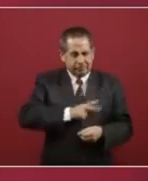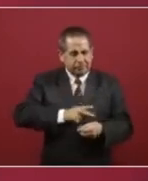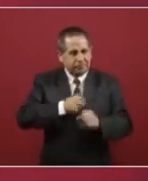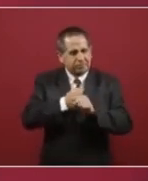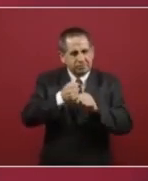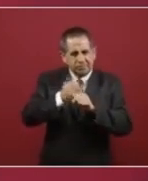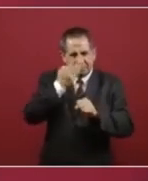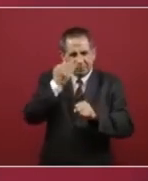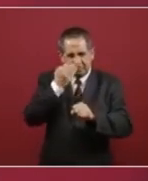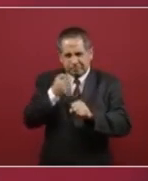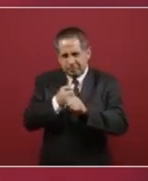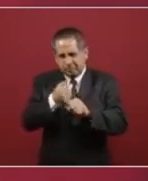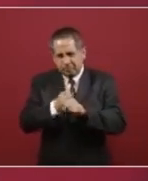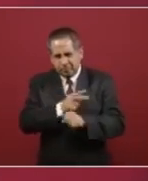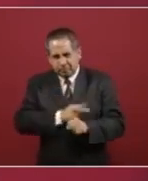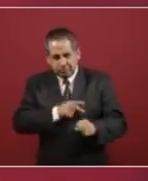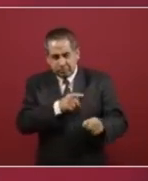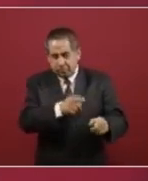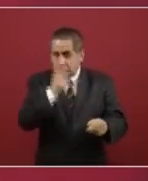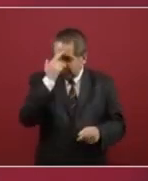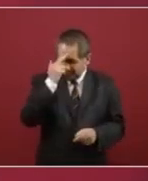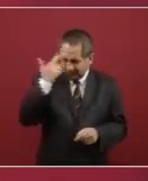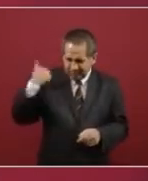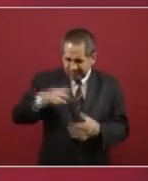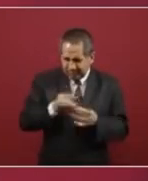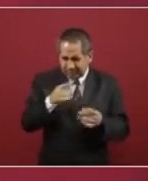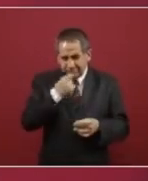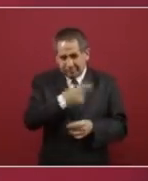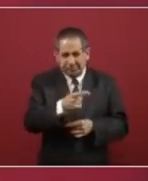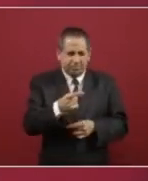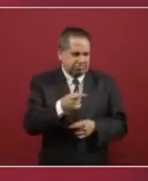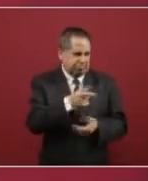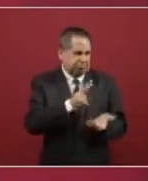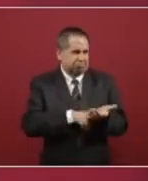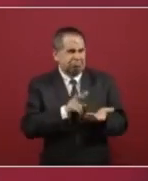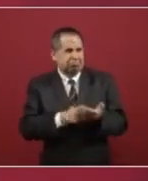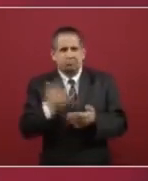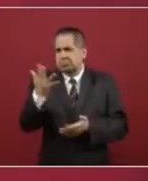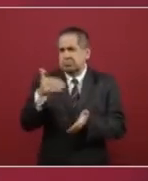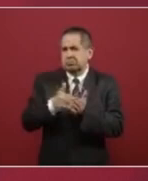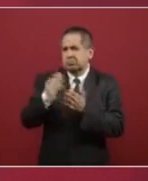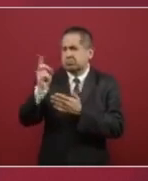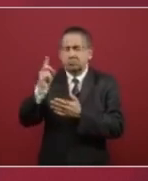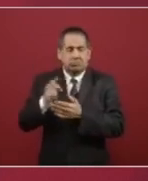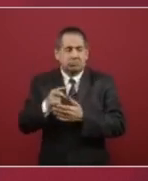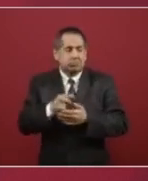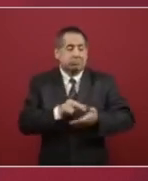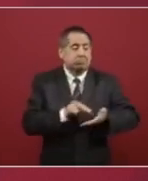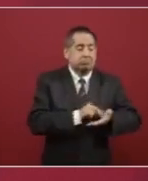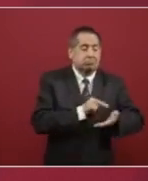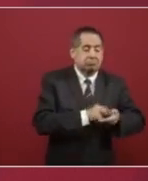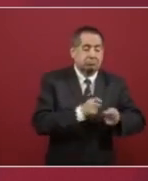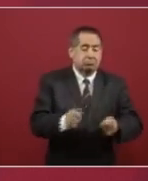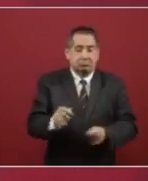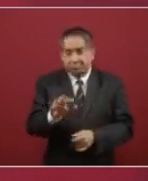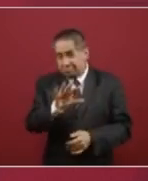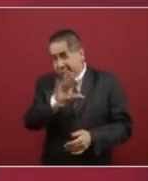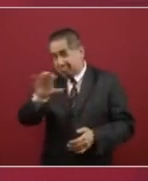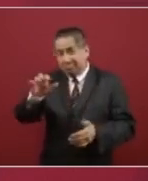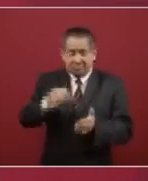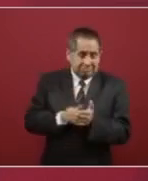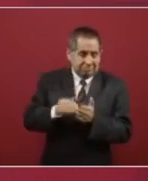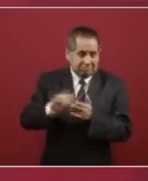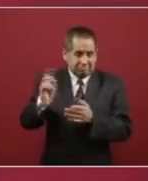esa que costaba cuando mucho 50 millones de dólares y pagaron 500 millones de